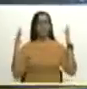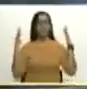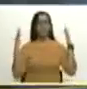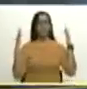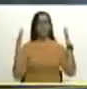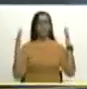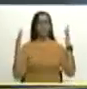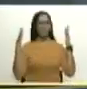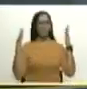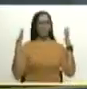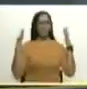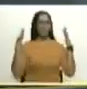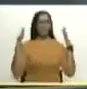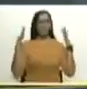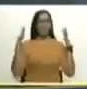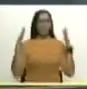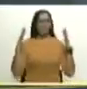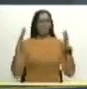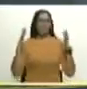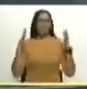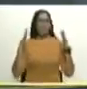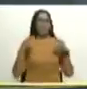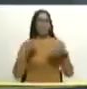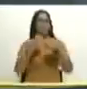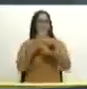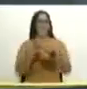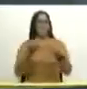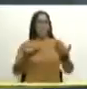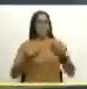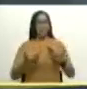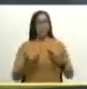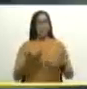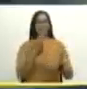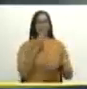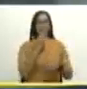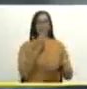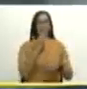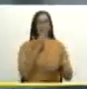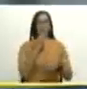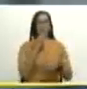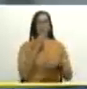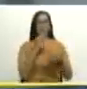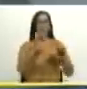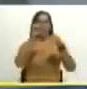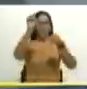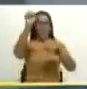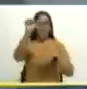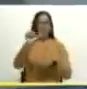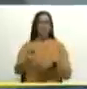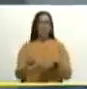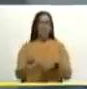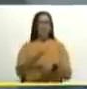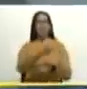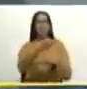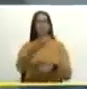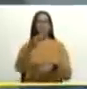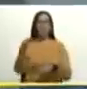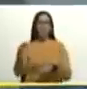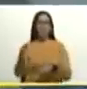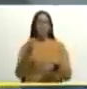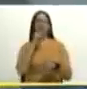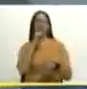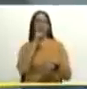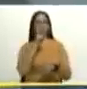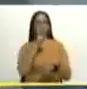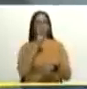Se las entrego. Espero que me la devuelvan pronto, estudiada, perfeccionada,